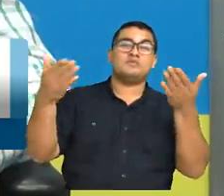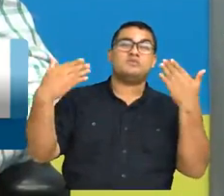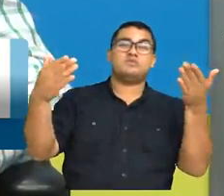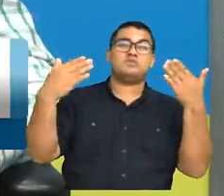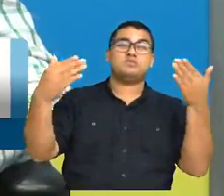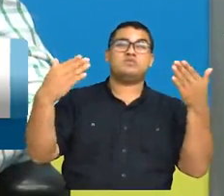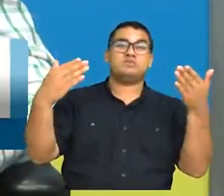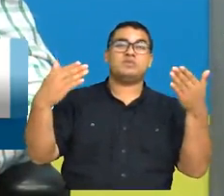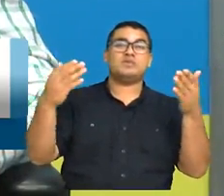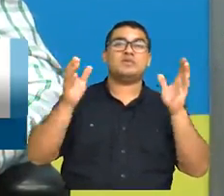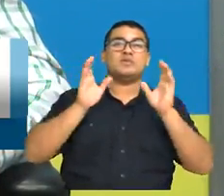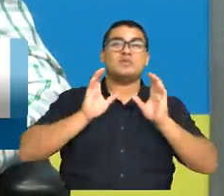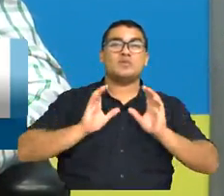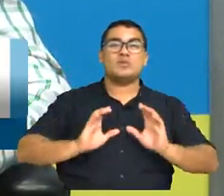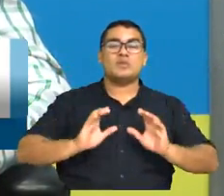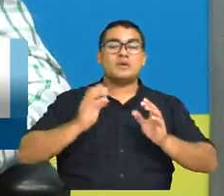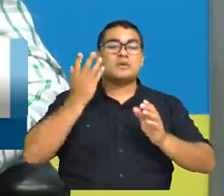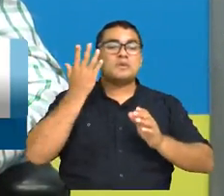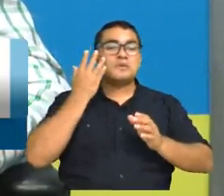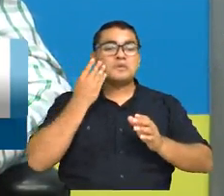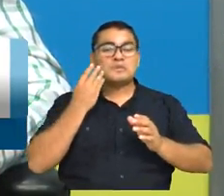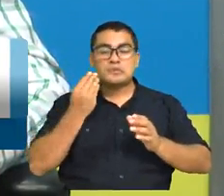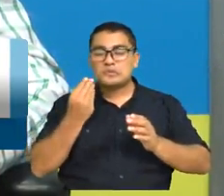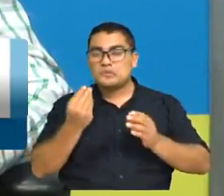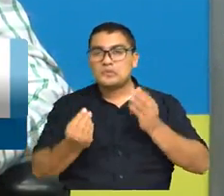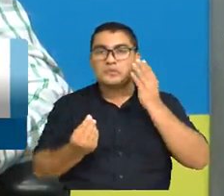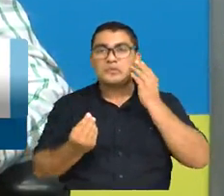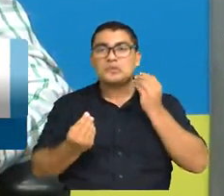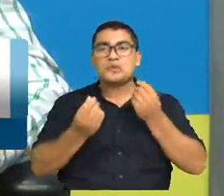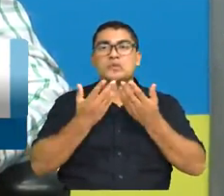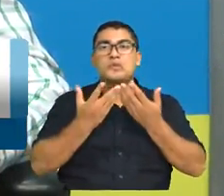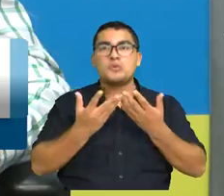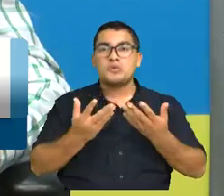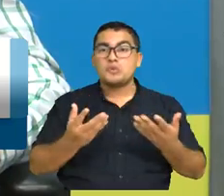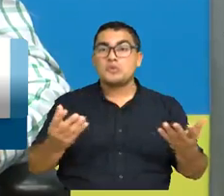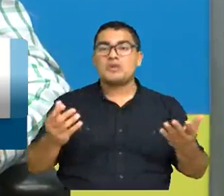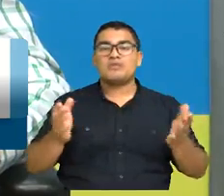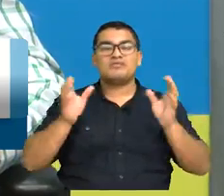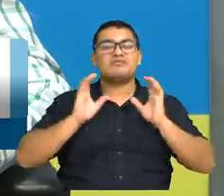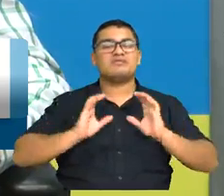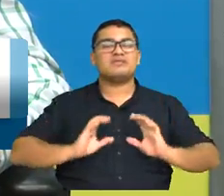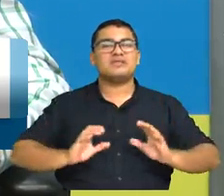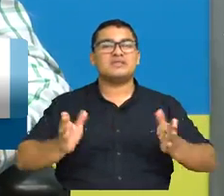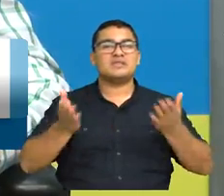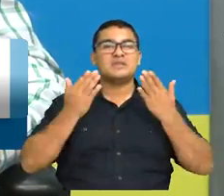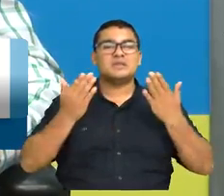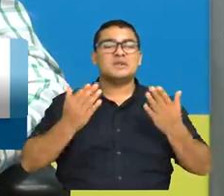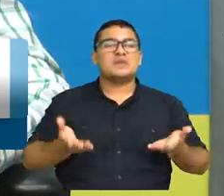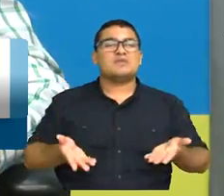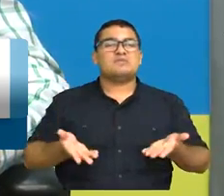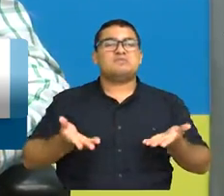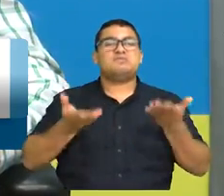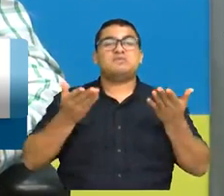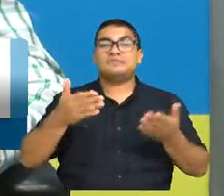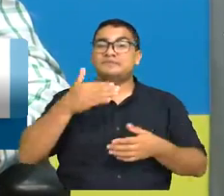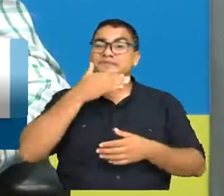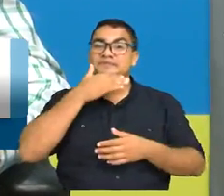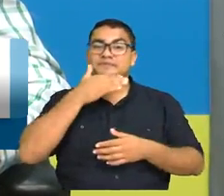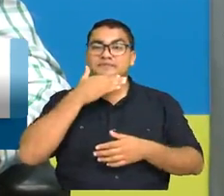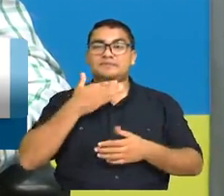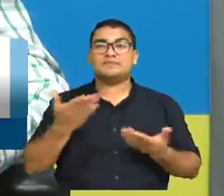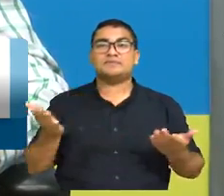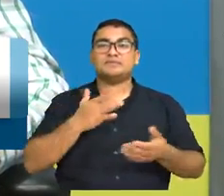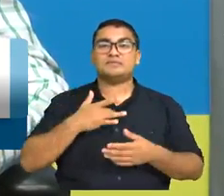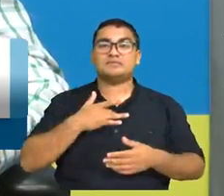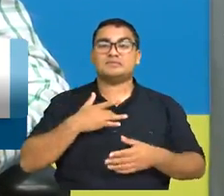más lenta, lo que provoca que el cuerpo no se refresque lo suficiente si no se han tomado medidas adicionales.